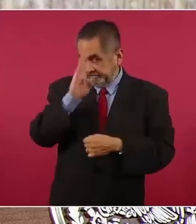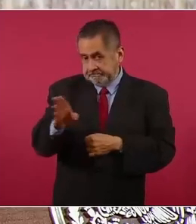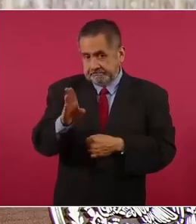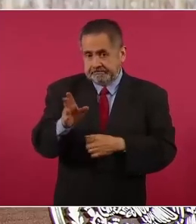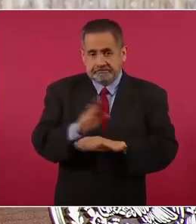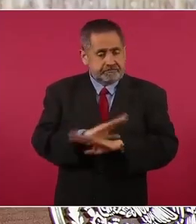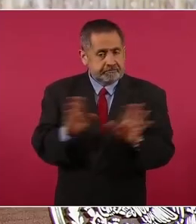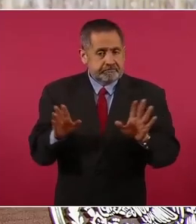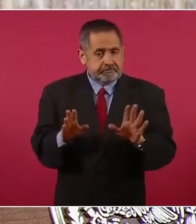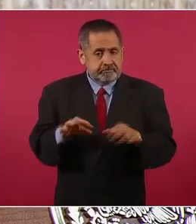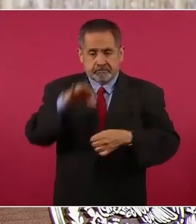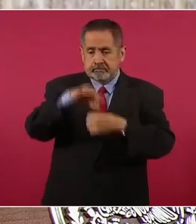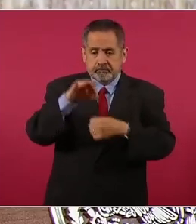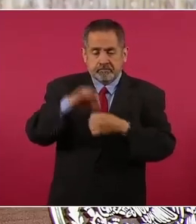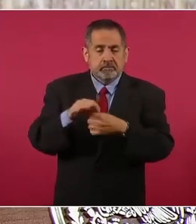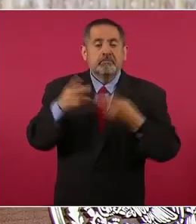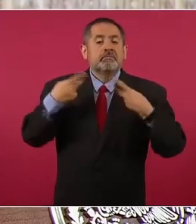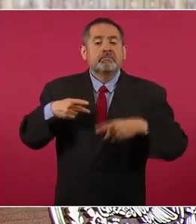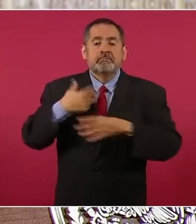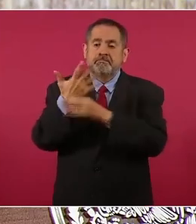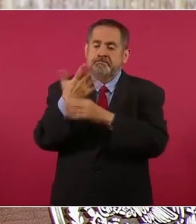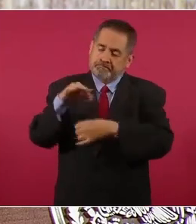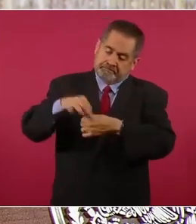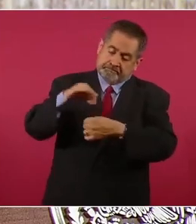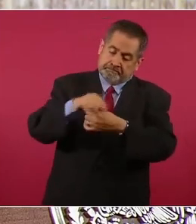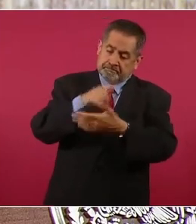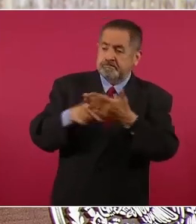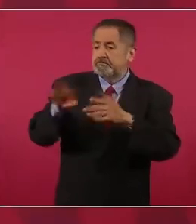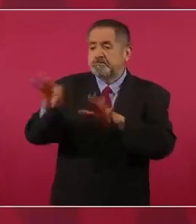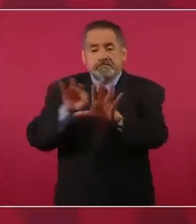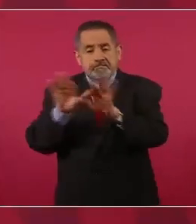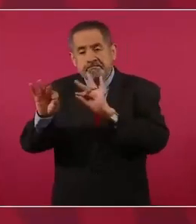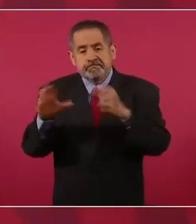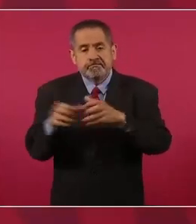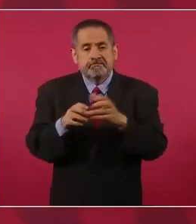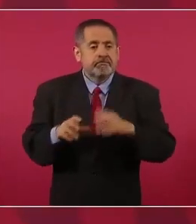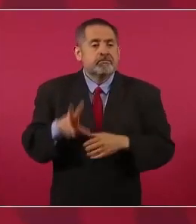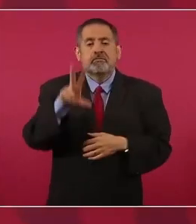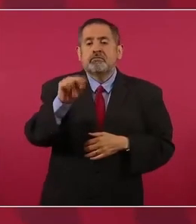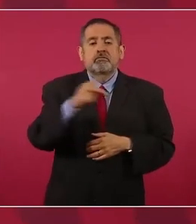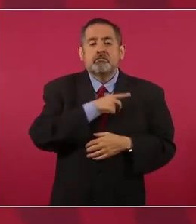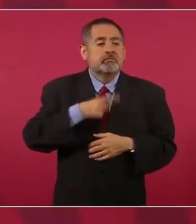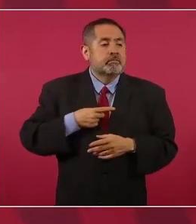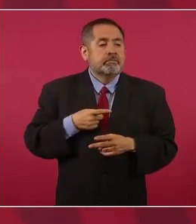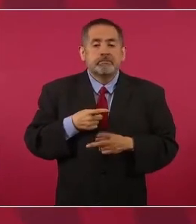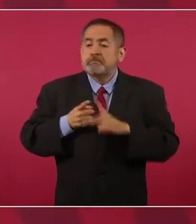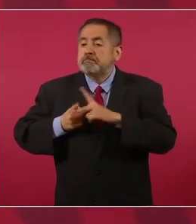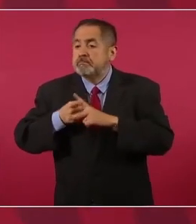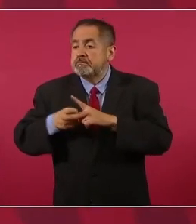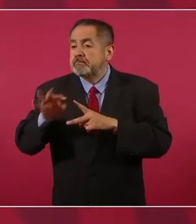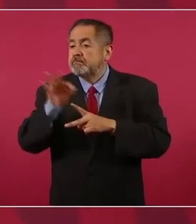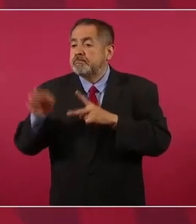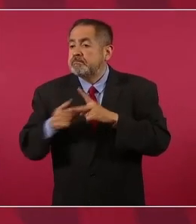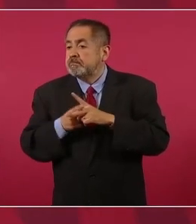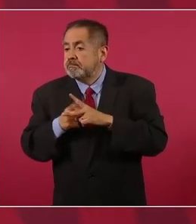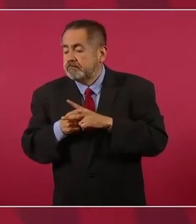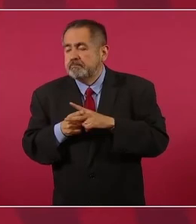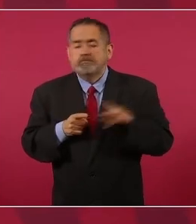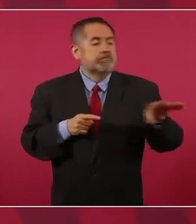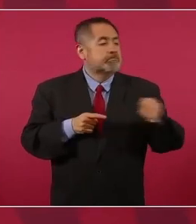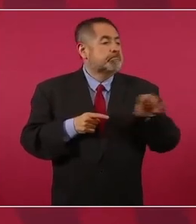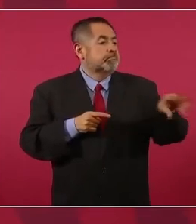por el voto del pueblo, que no haya diputados plurinominales.